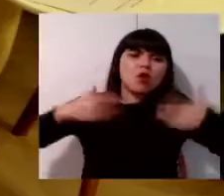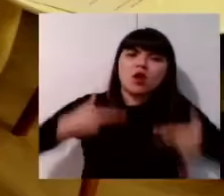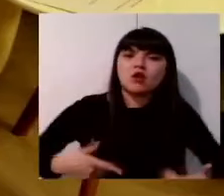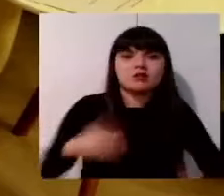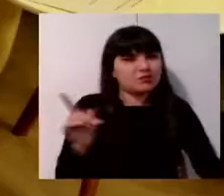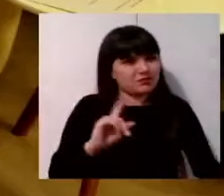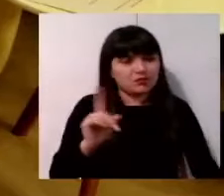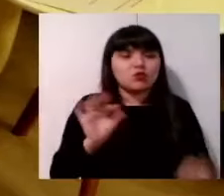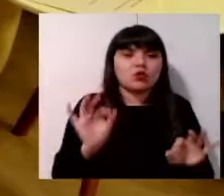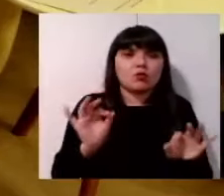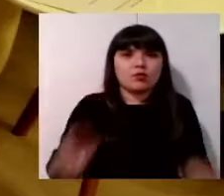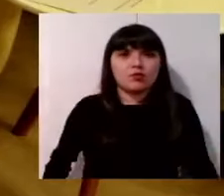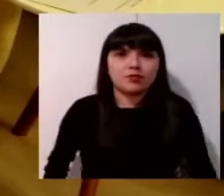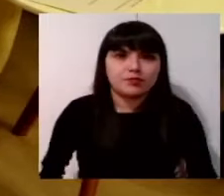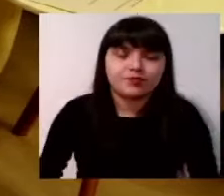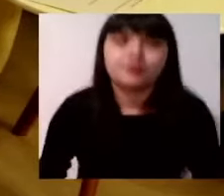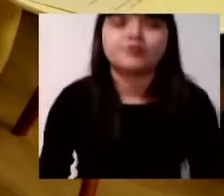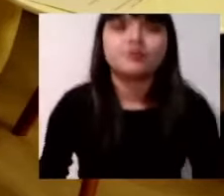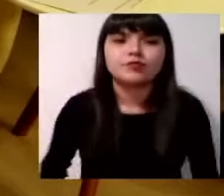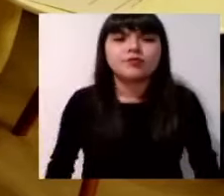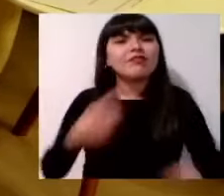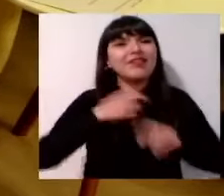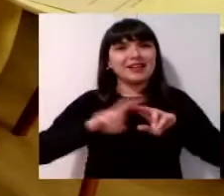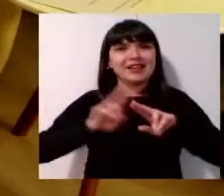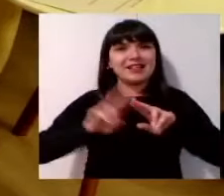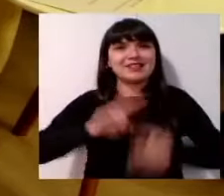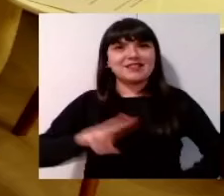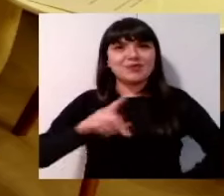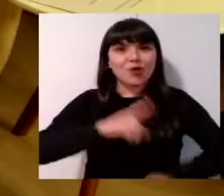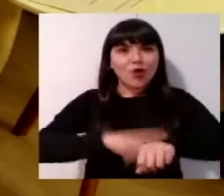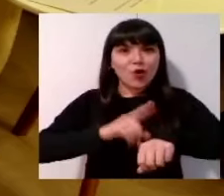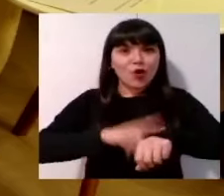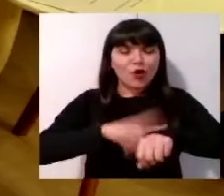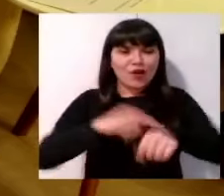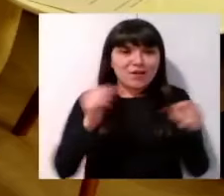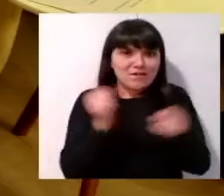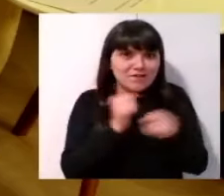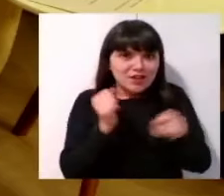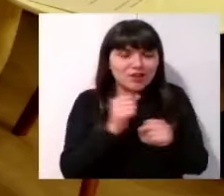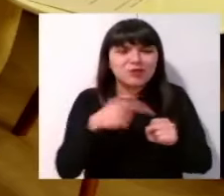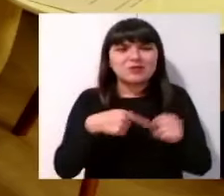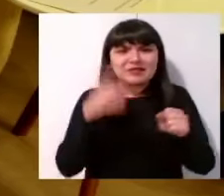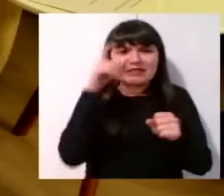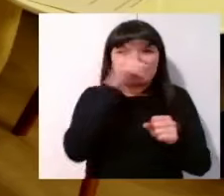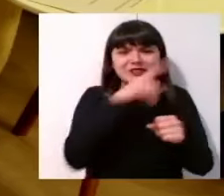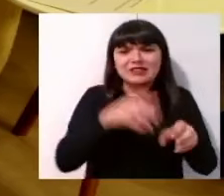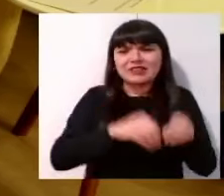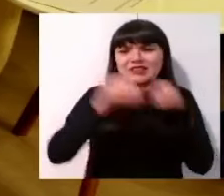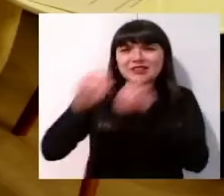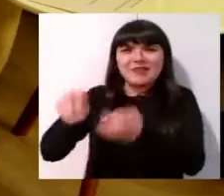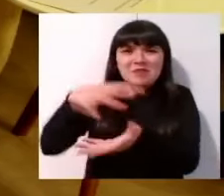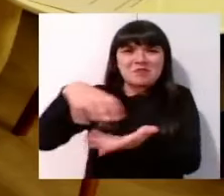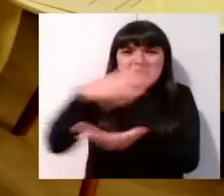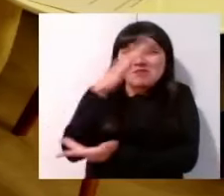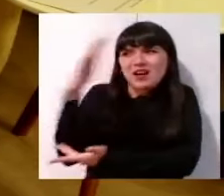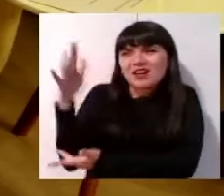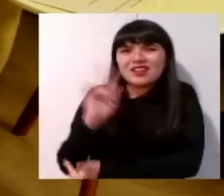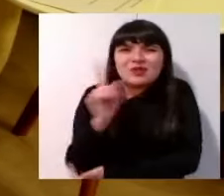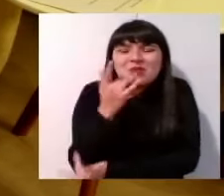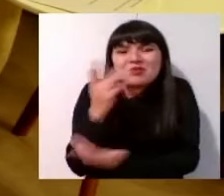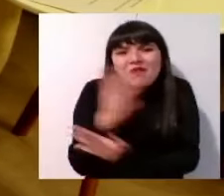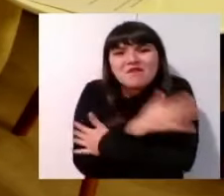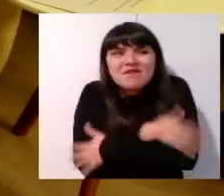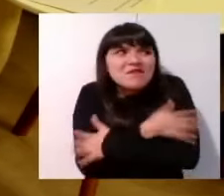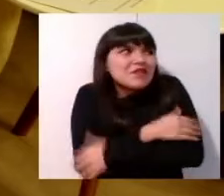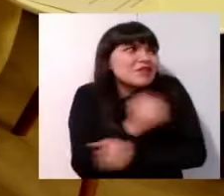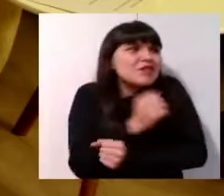invierno entonces, por ejemplo? Porque ahí ya cuesta más llevarlo al parque entre el frío, que uno dice, pucha, que no se me resfríe, o está llueve